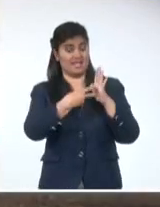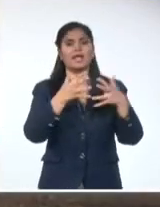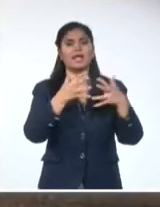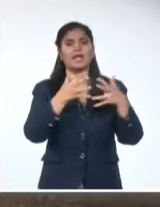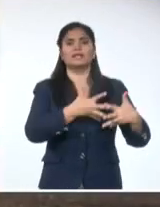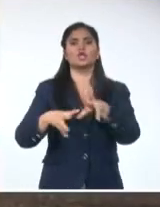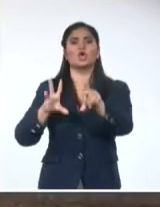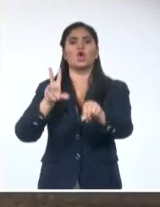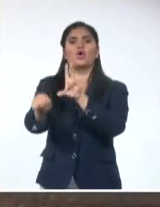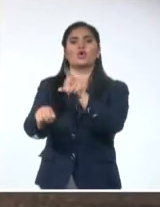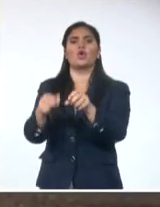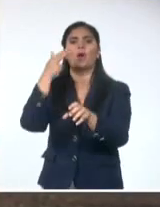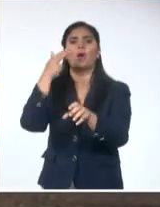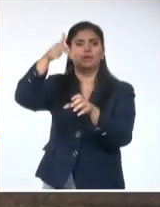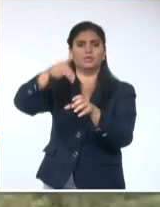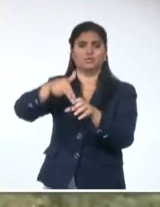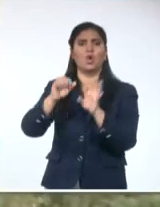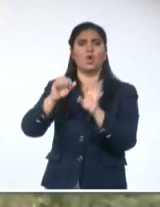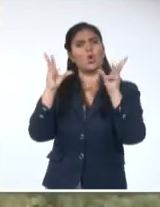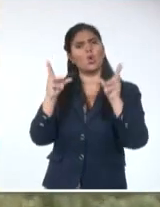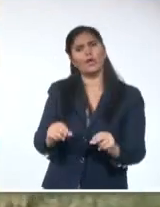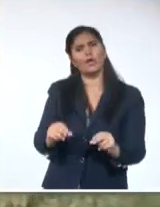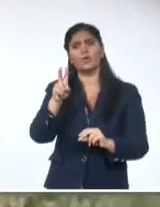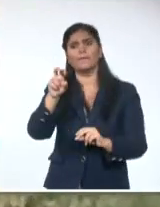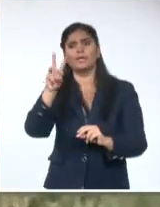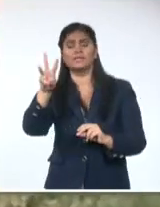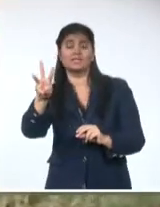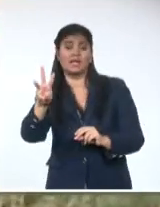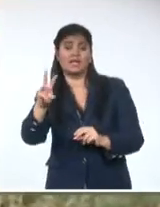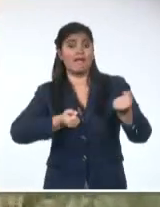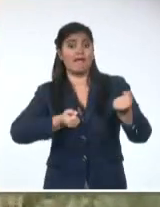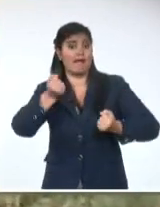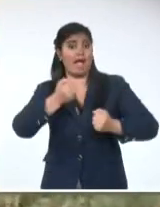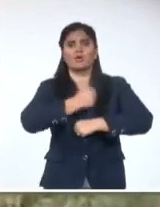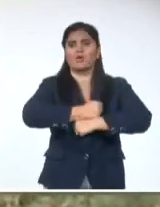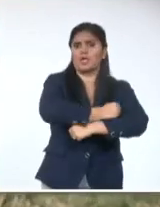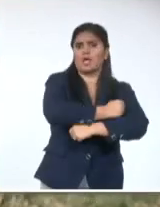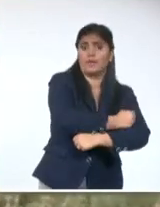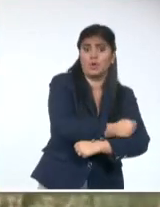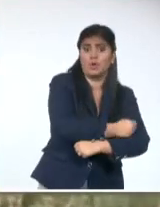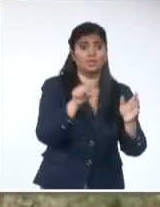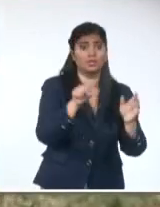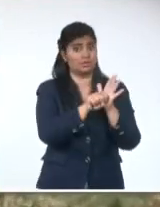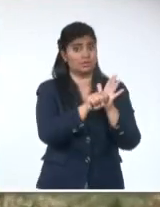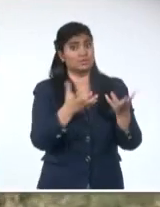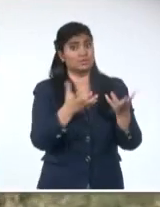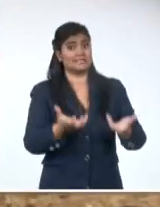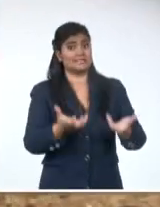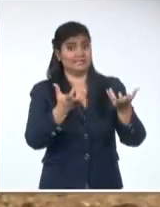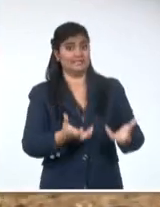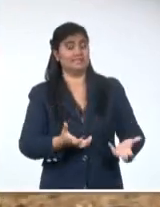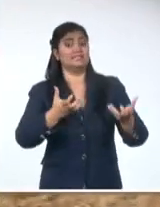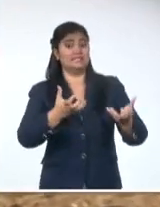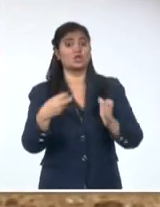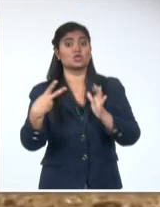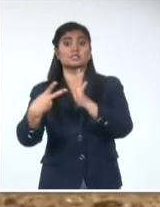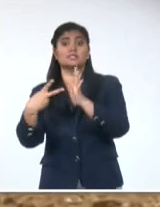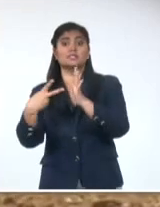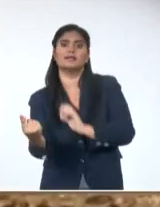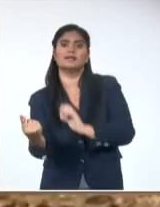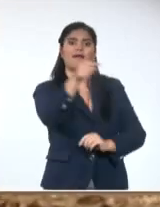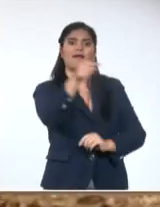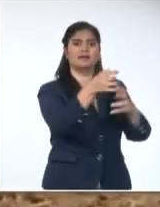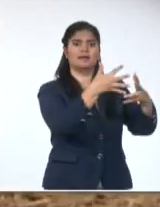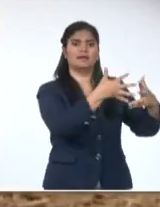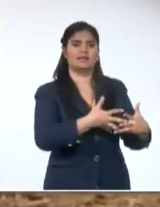habían avistado un convoy de 23 vehículos entre ellos camiones cubiertos llenos de petróleo que se dirigía desde los campos petrolíferos